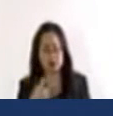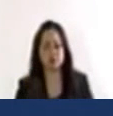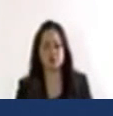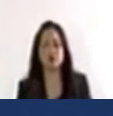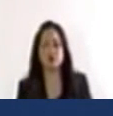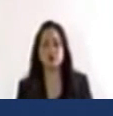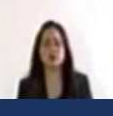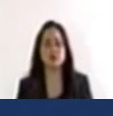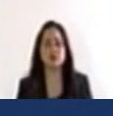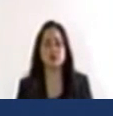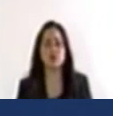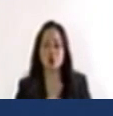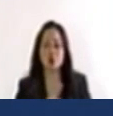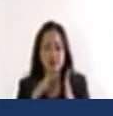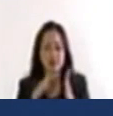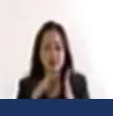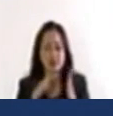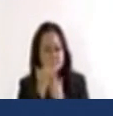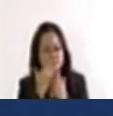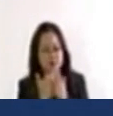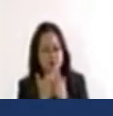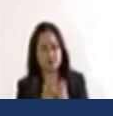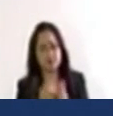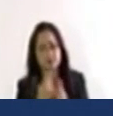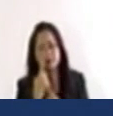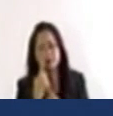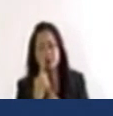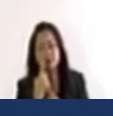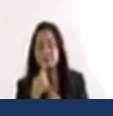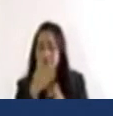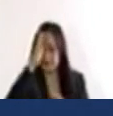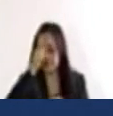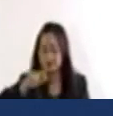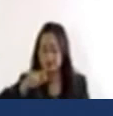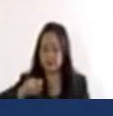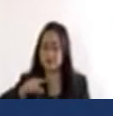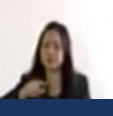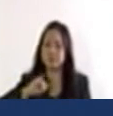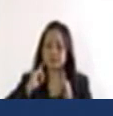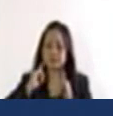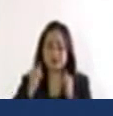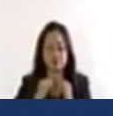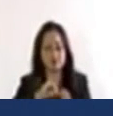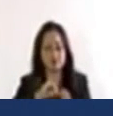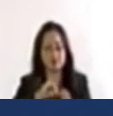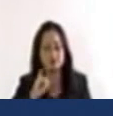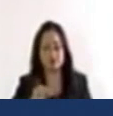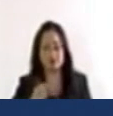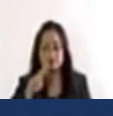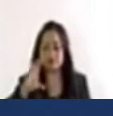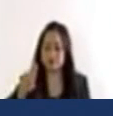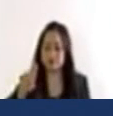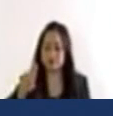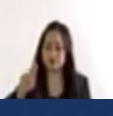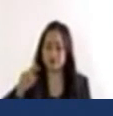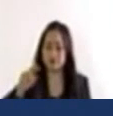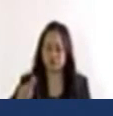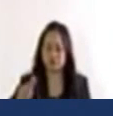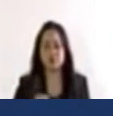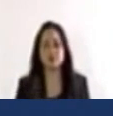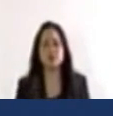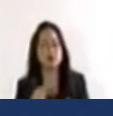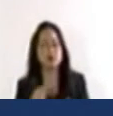y deberá ser aprobada por la mayoría. Una vez que se alcanza la mayoría, es decir,